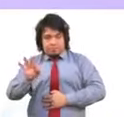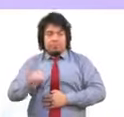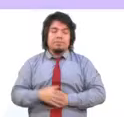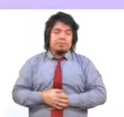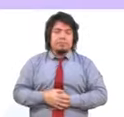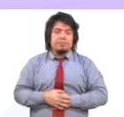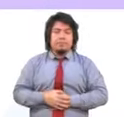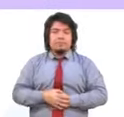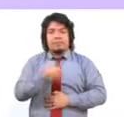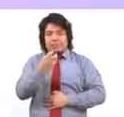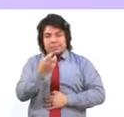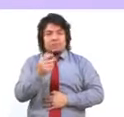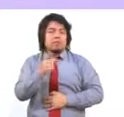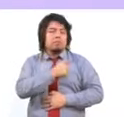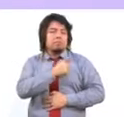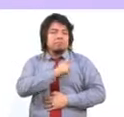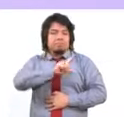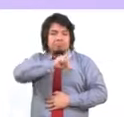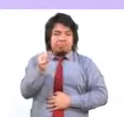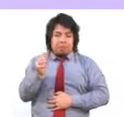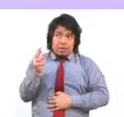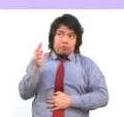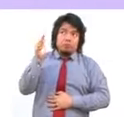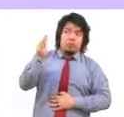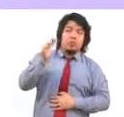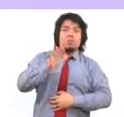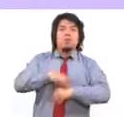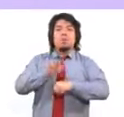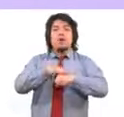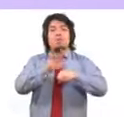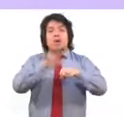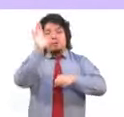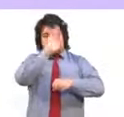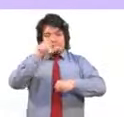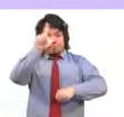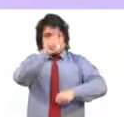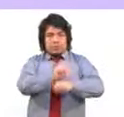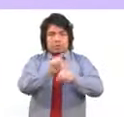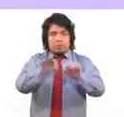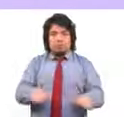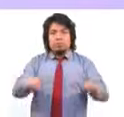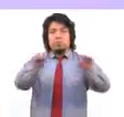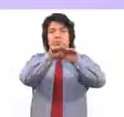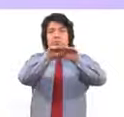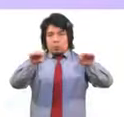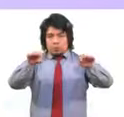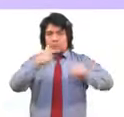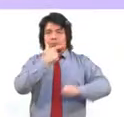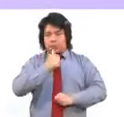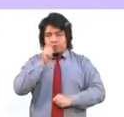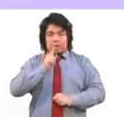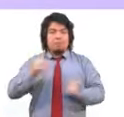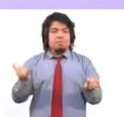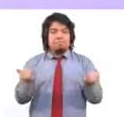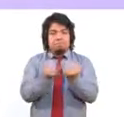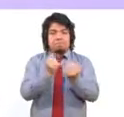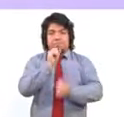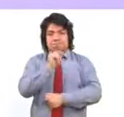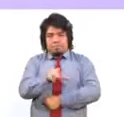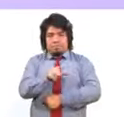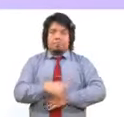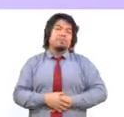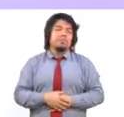por supuesto, con miras a la consolidación de una cultura policial paritaria. Respecto a la formación